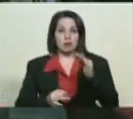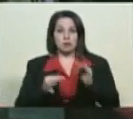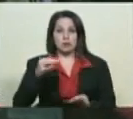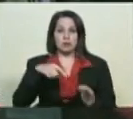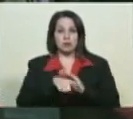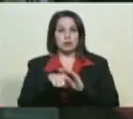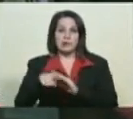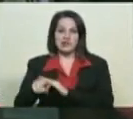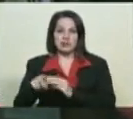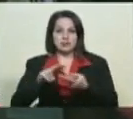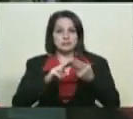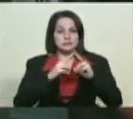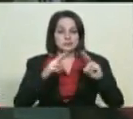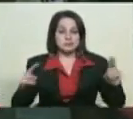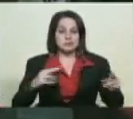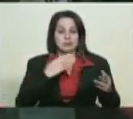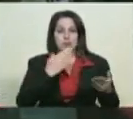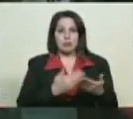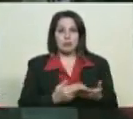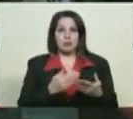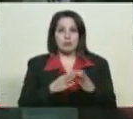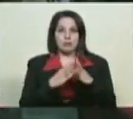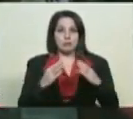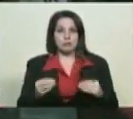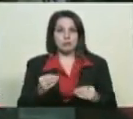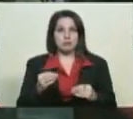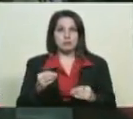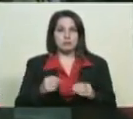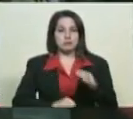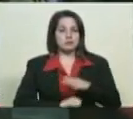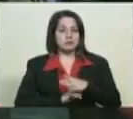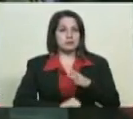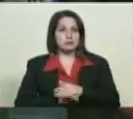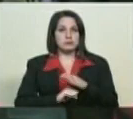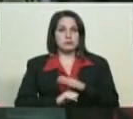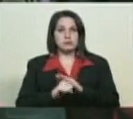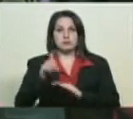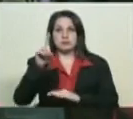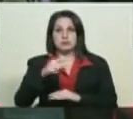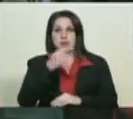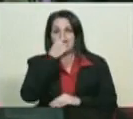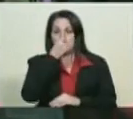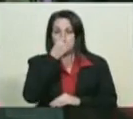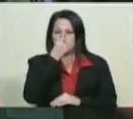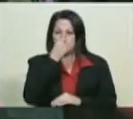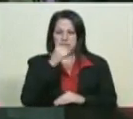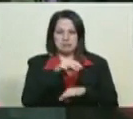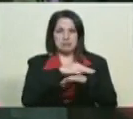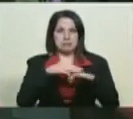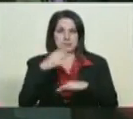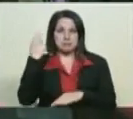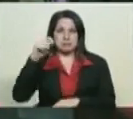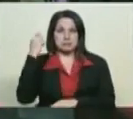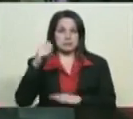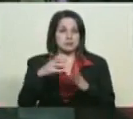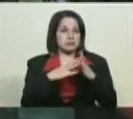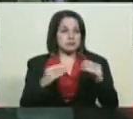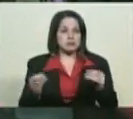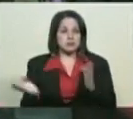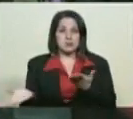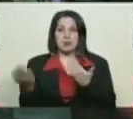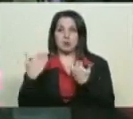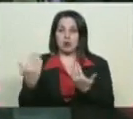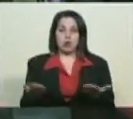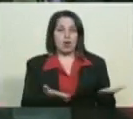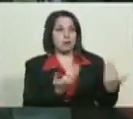cual le agradecemos todo el apoyo. Igualmente el Consejo Nacional Electoral, el Ministerio Público y todos los organismos del Estado que participaron